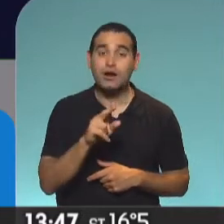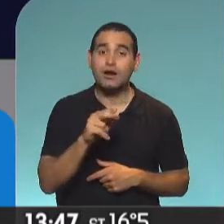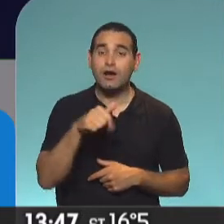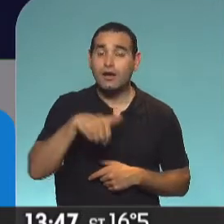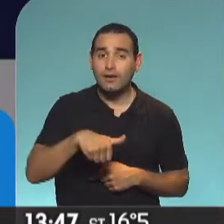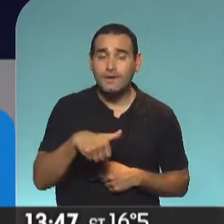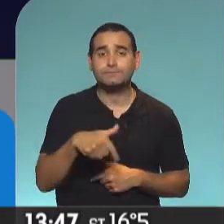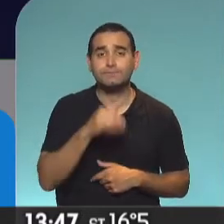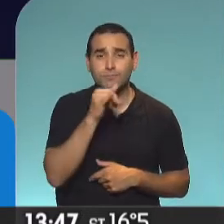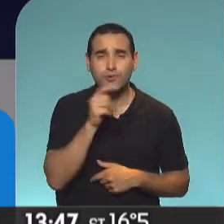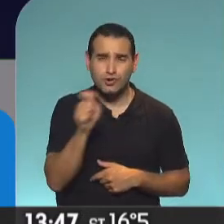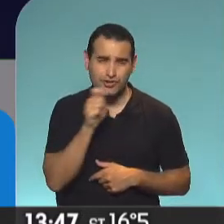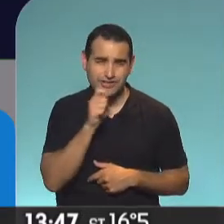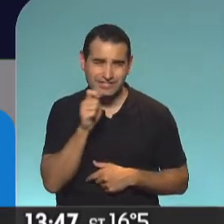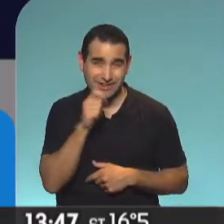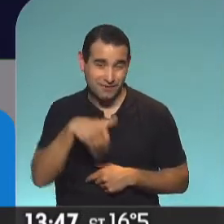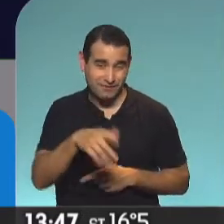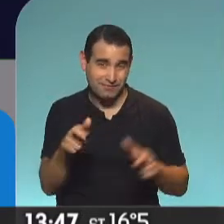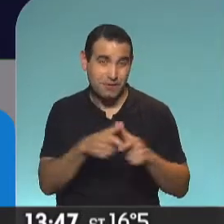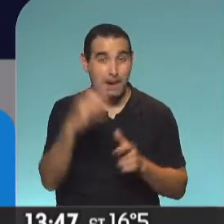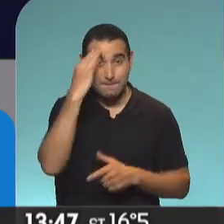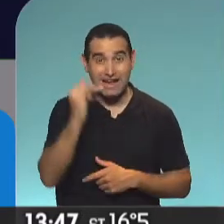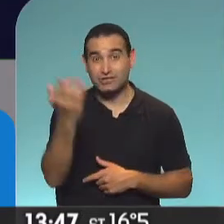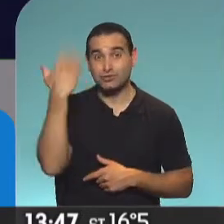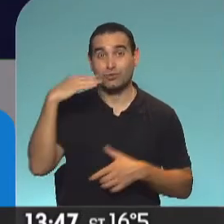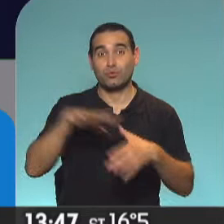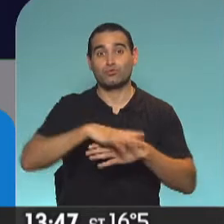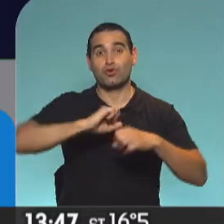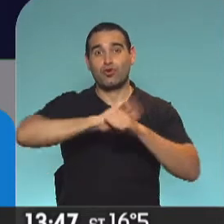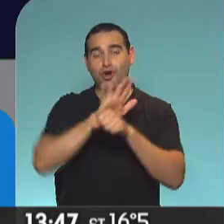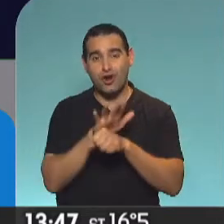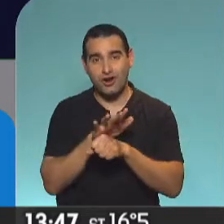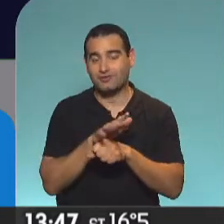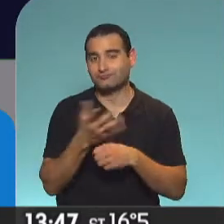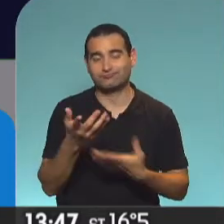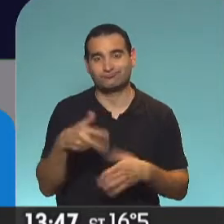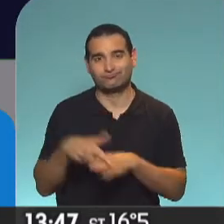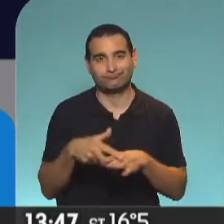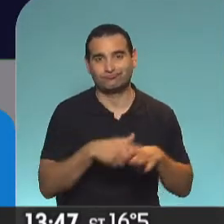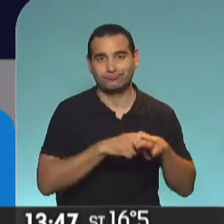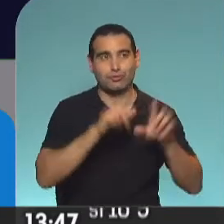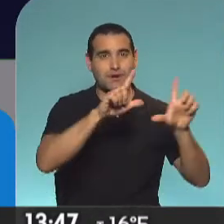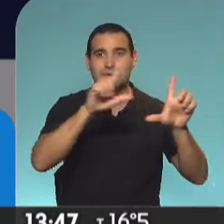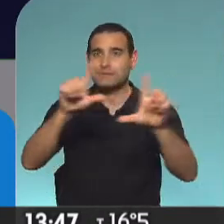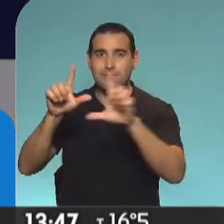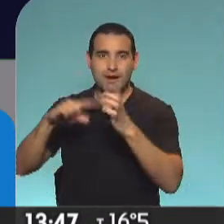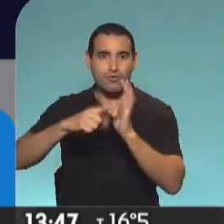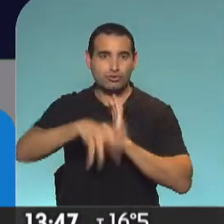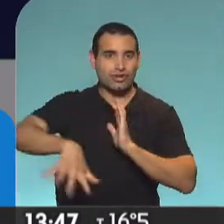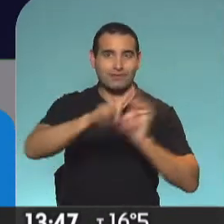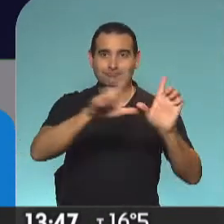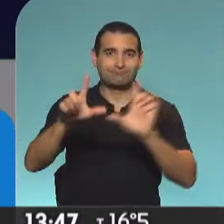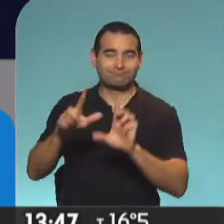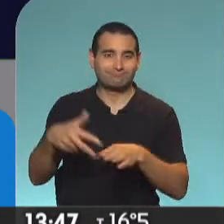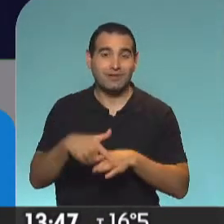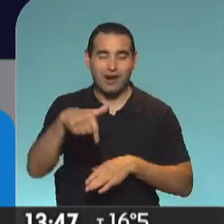a propósito del estreno, que era inminente en marzo. Vino la pandemia, quedó la ciudad empapelada con los cartelones de Corazón Loco y llega este día, el